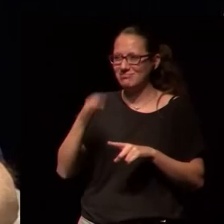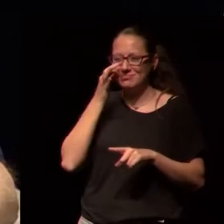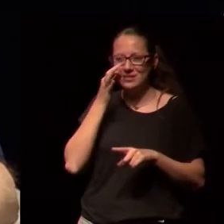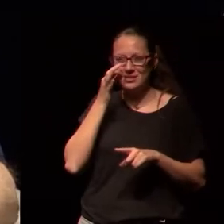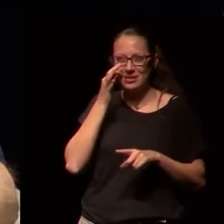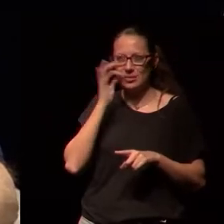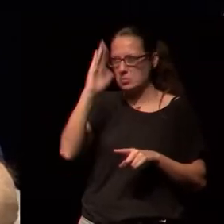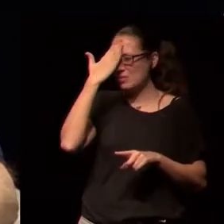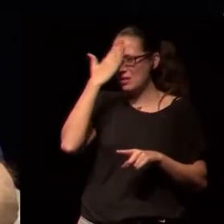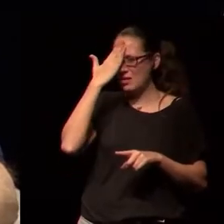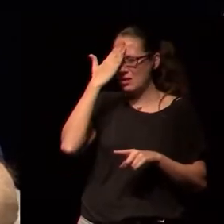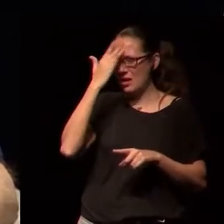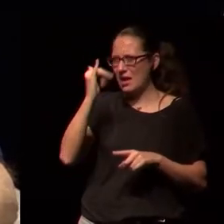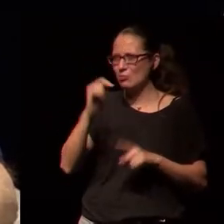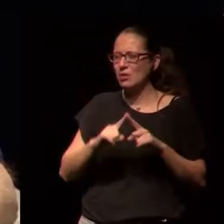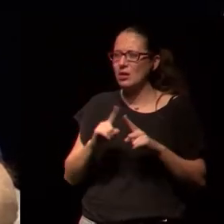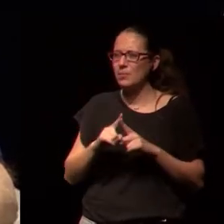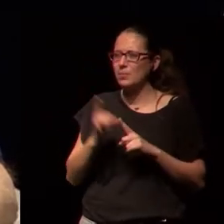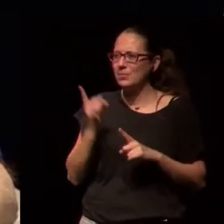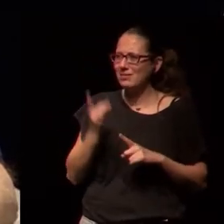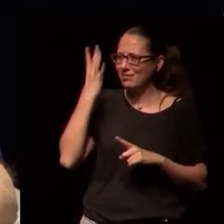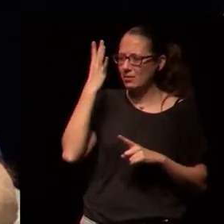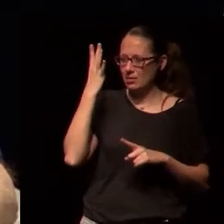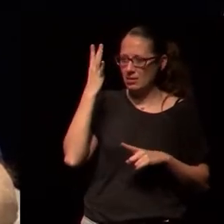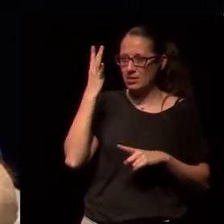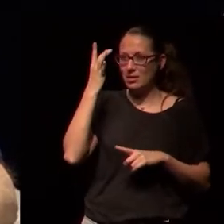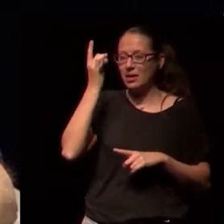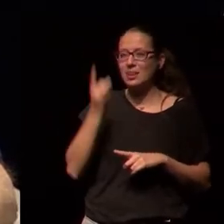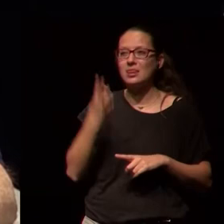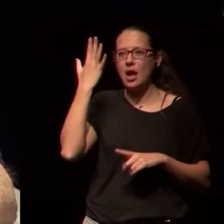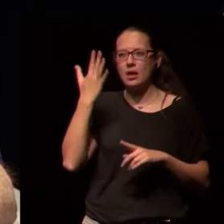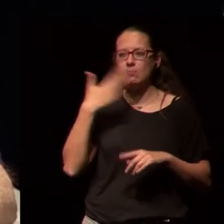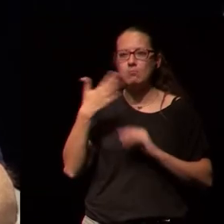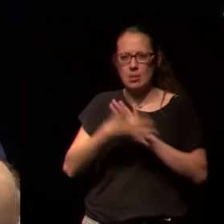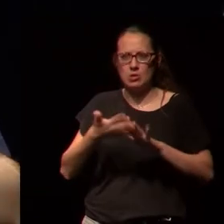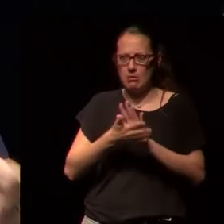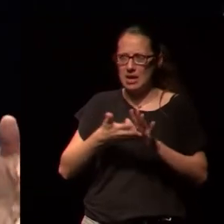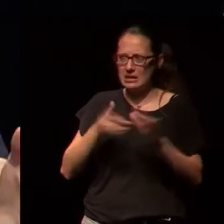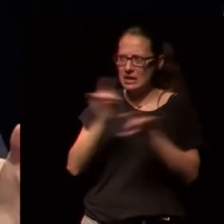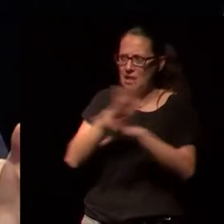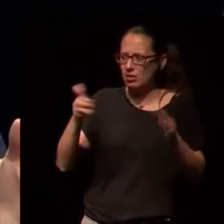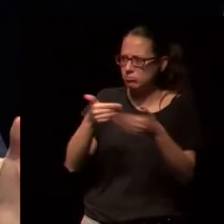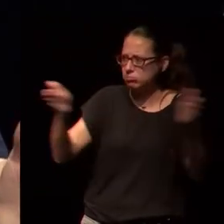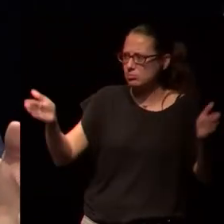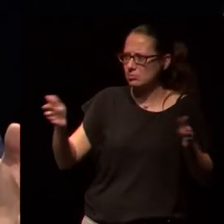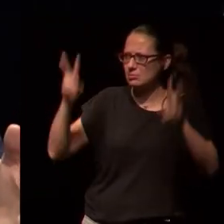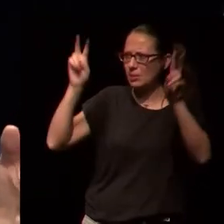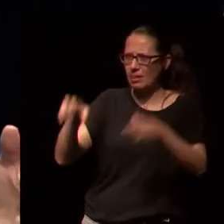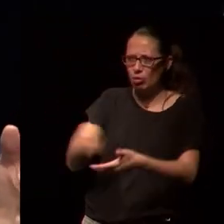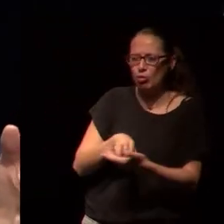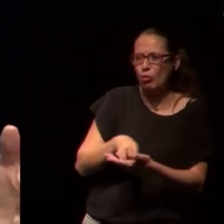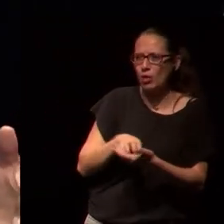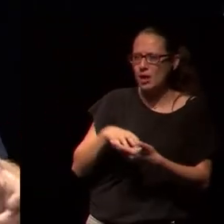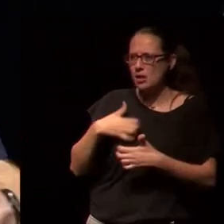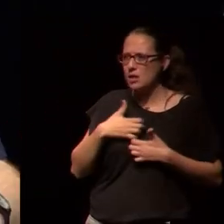esta idea de que vamos a hablar abiertamente acerca de nuestras dudas,